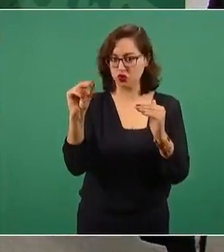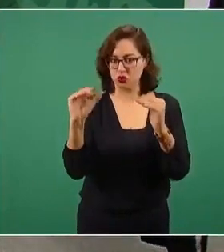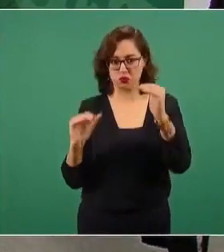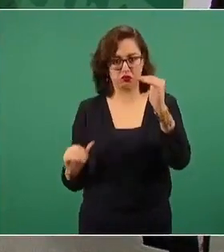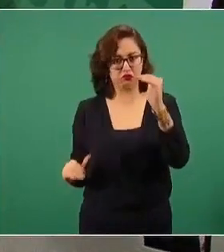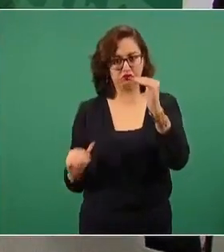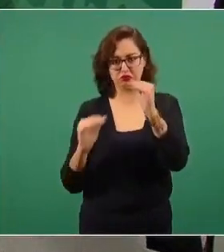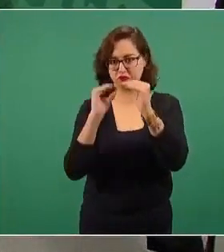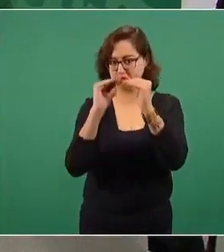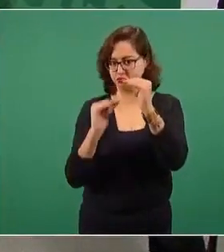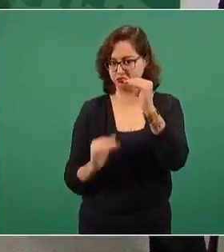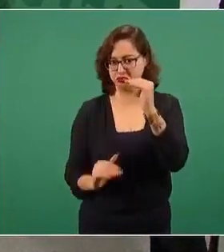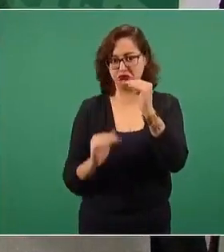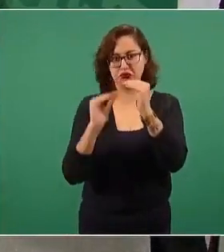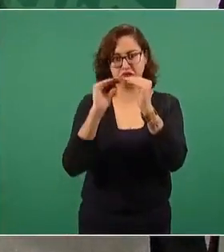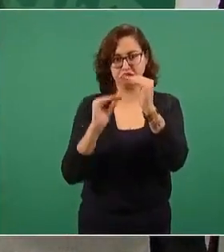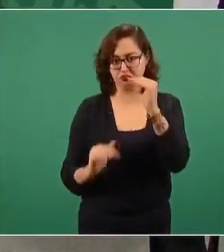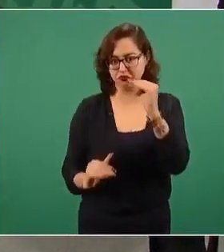y del diésel,